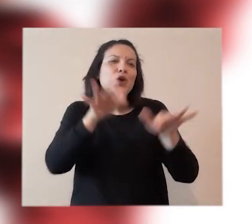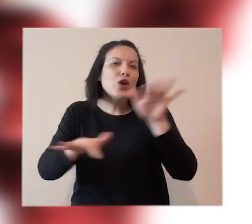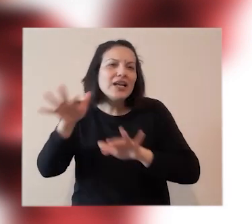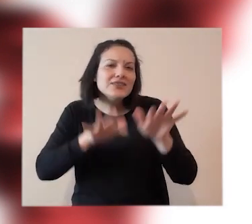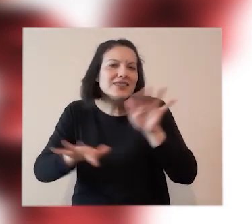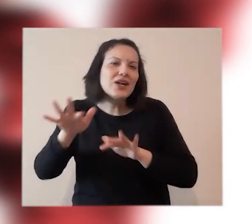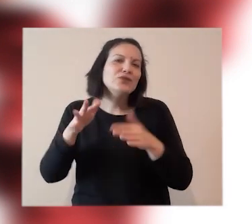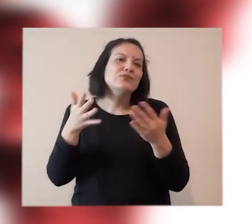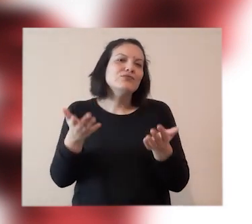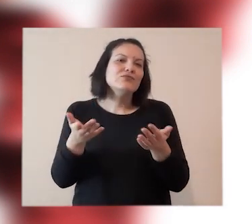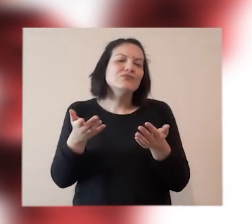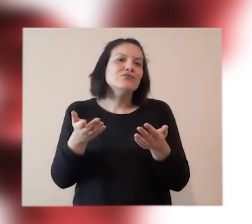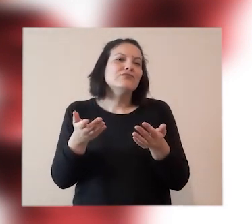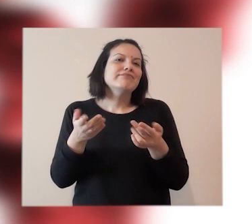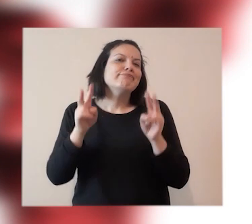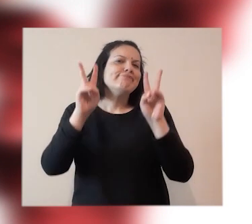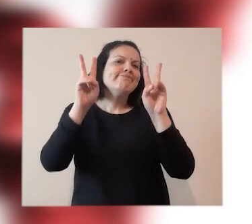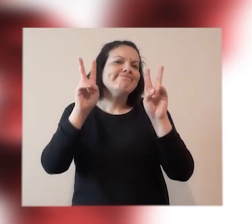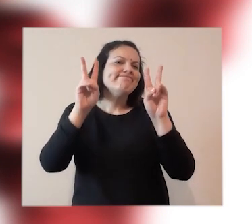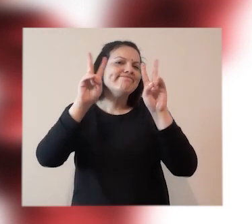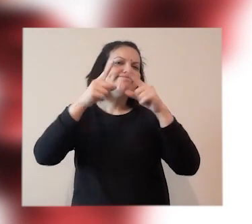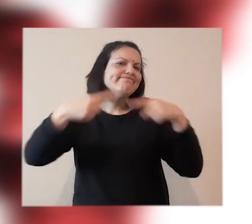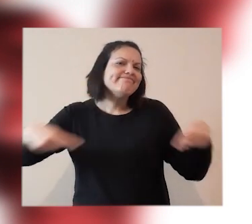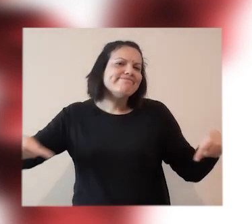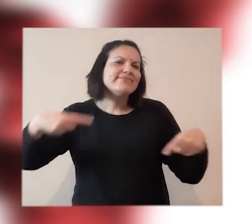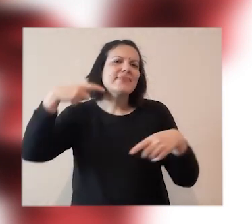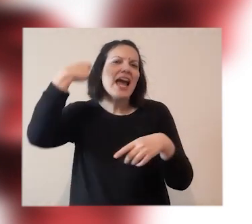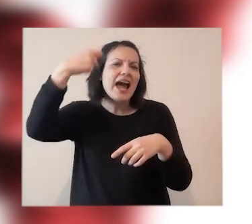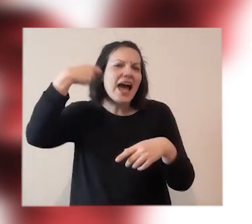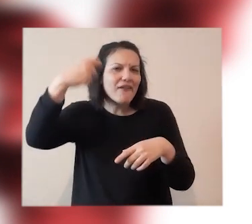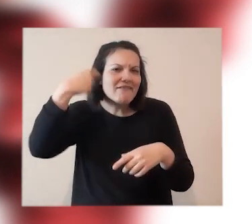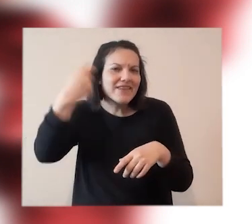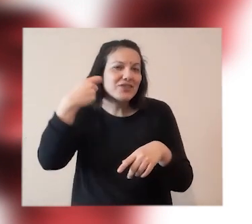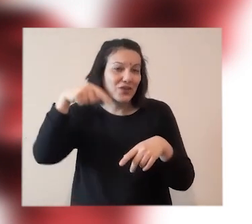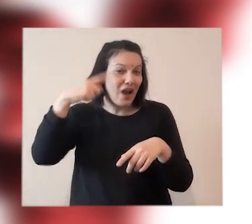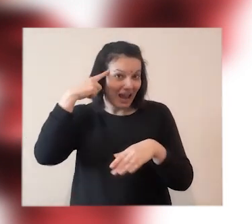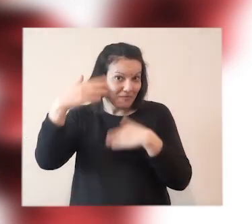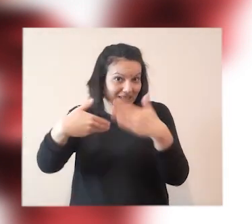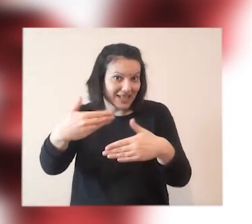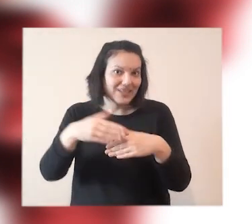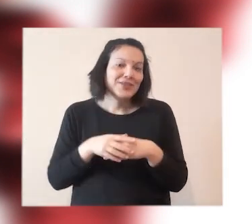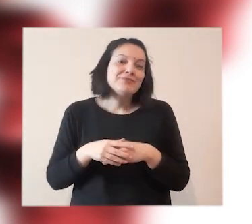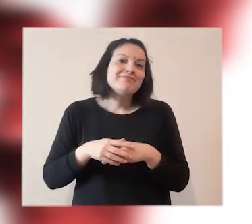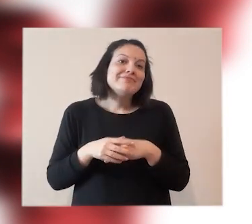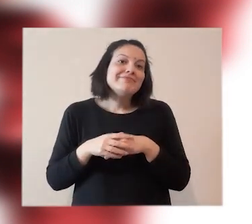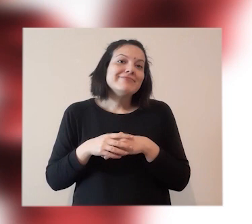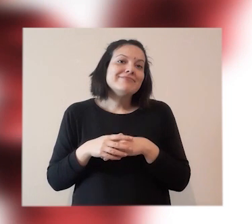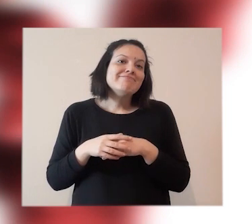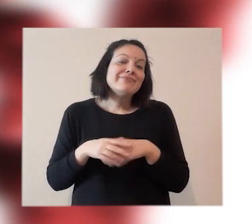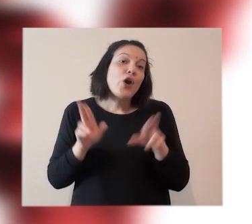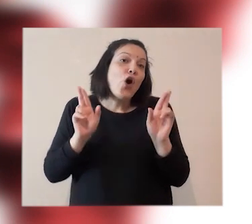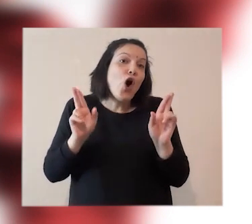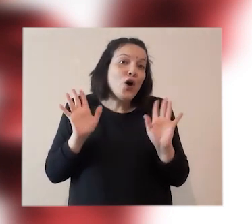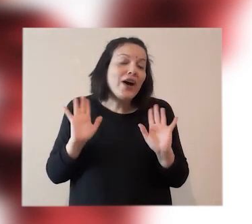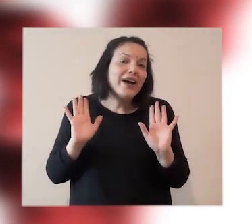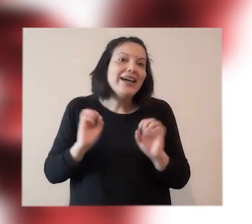organizando todas las cuestiones de la grabación, digamos, de esta capacitación, y bueno, espero que